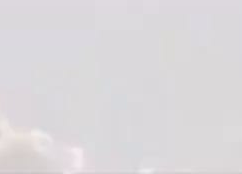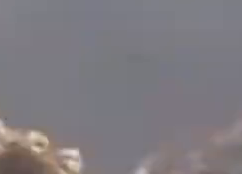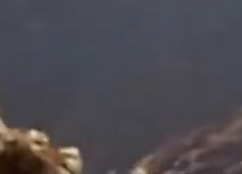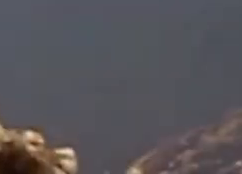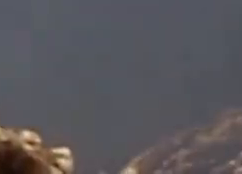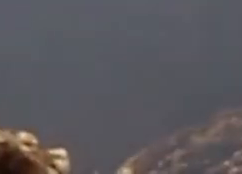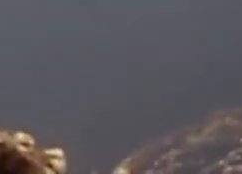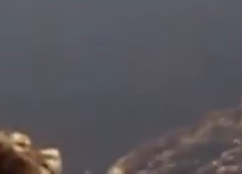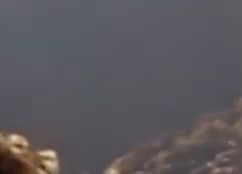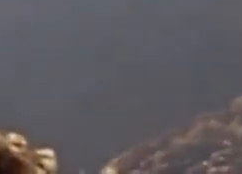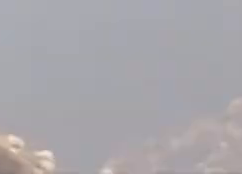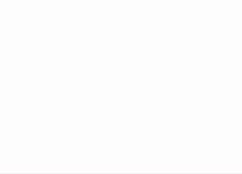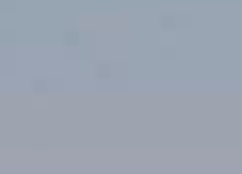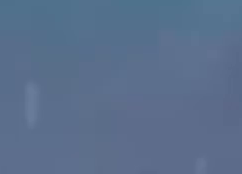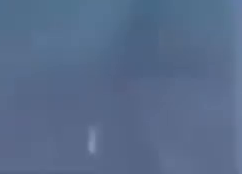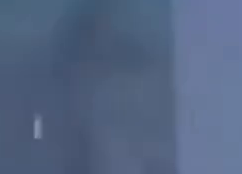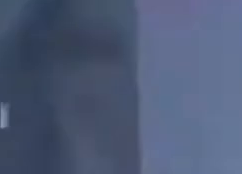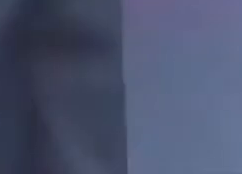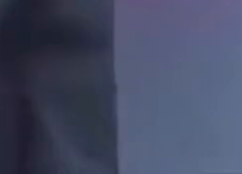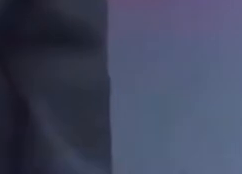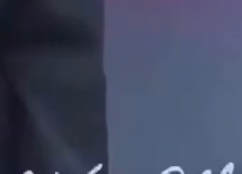y los Recursos Naturales, Marena.